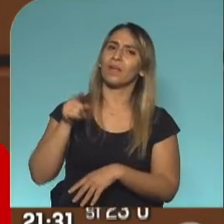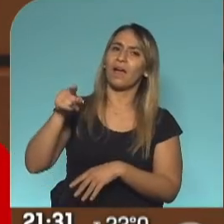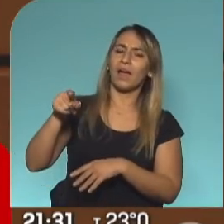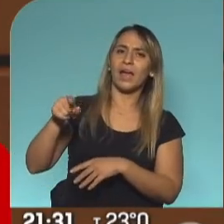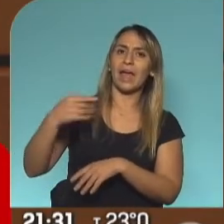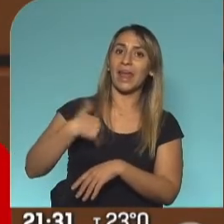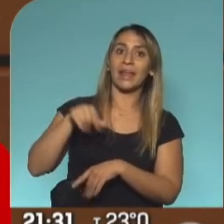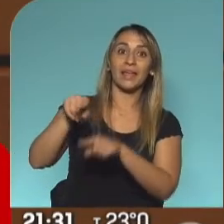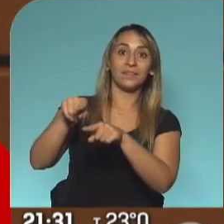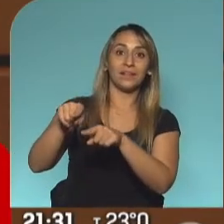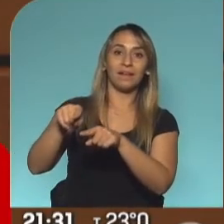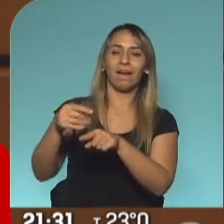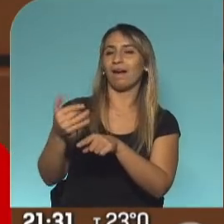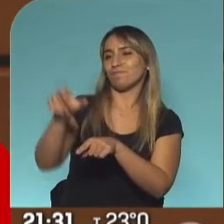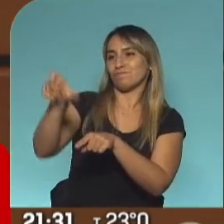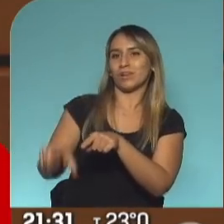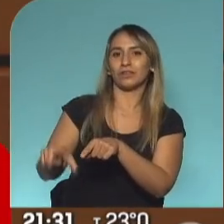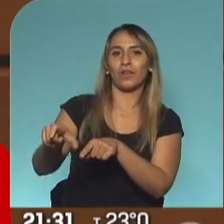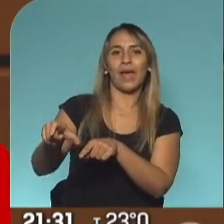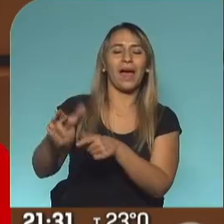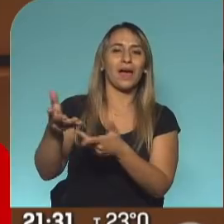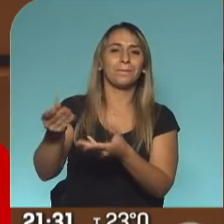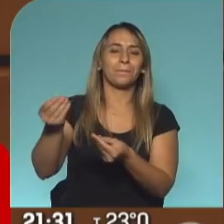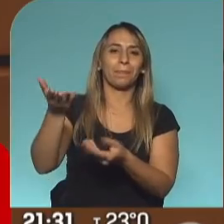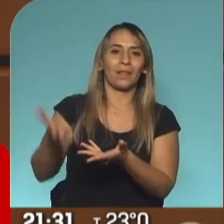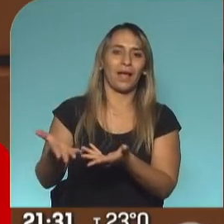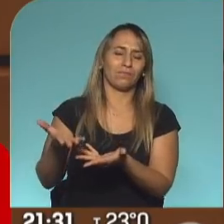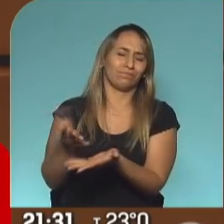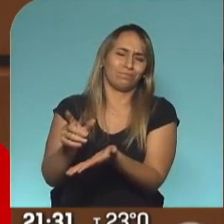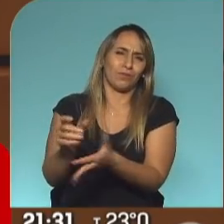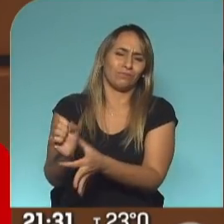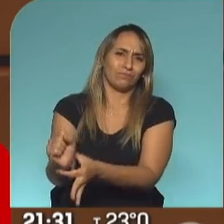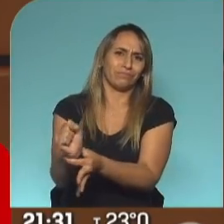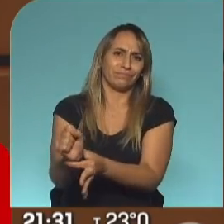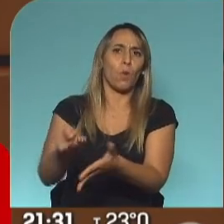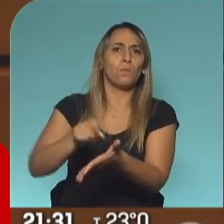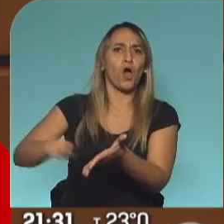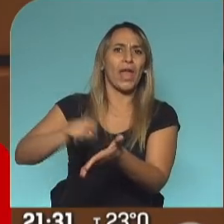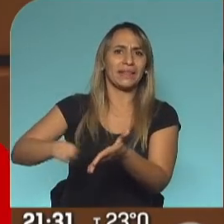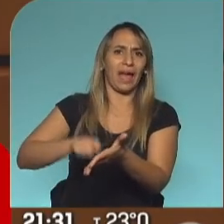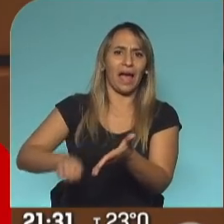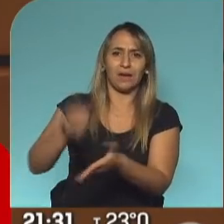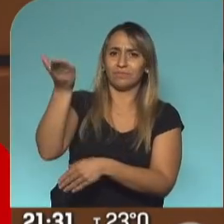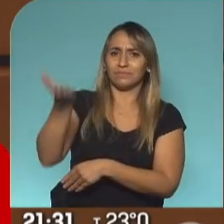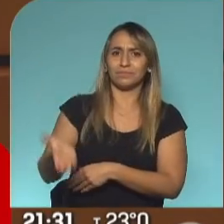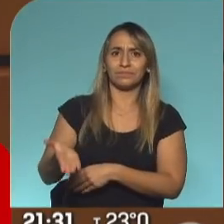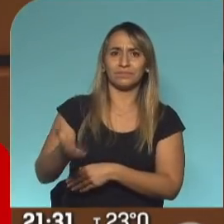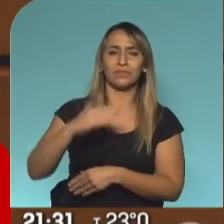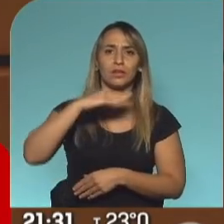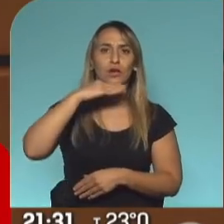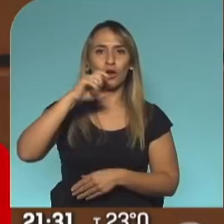tenemos un poeta, tal vez el poeta por excelencia que tenemos los argentinos, que se llamó José